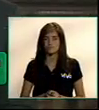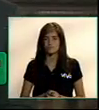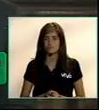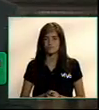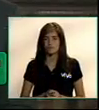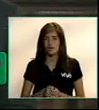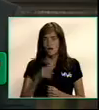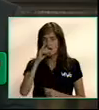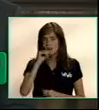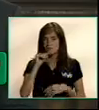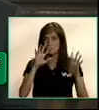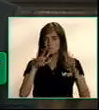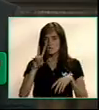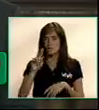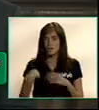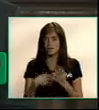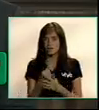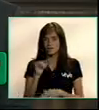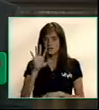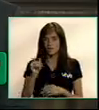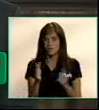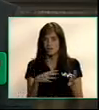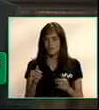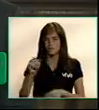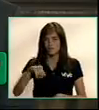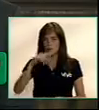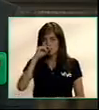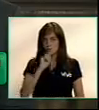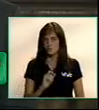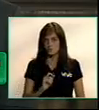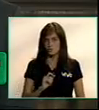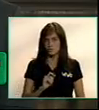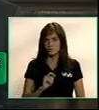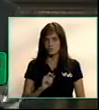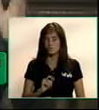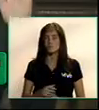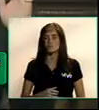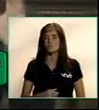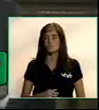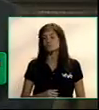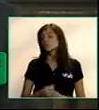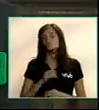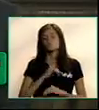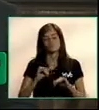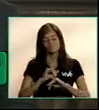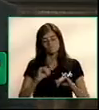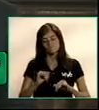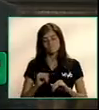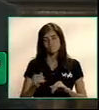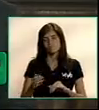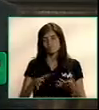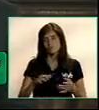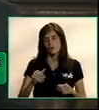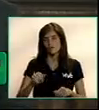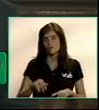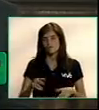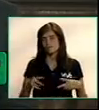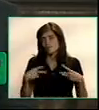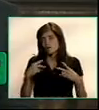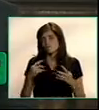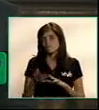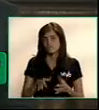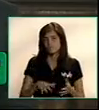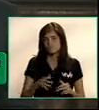febrero del 92 al 5 de marzo de este año, cuando lo despedimos, se fue de esta vida,